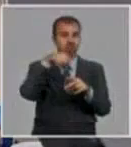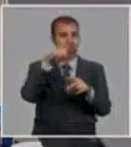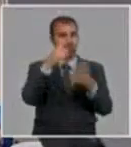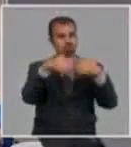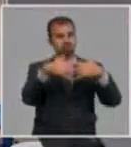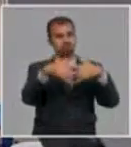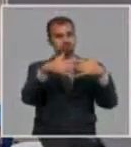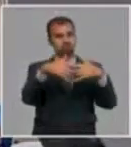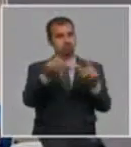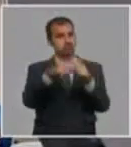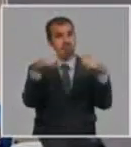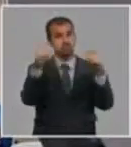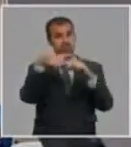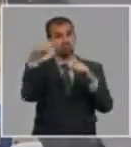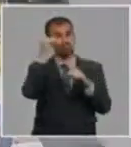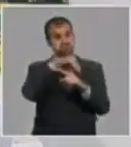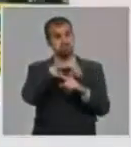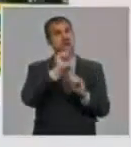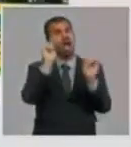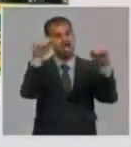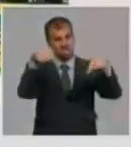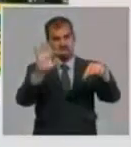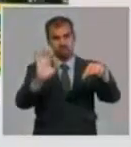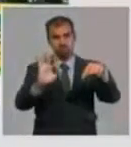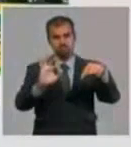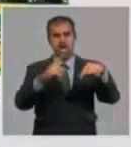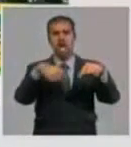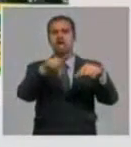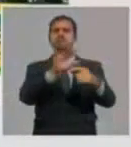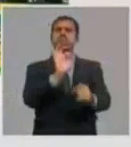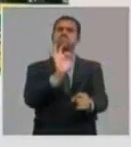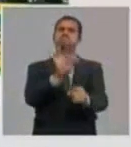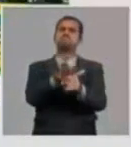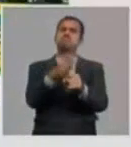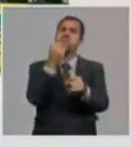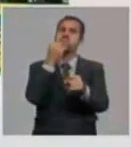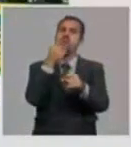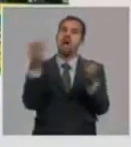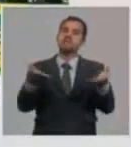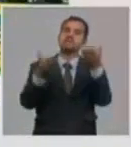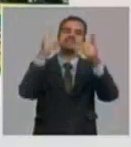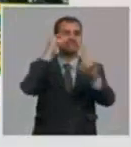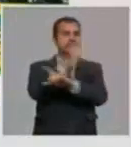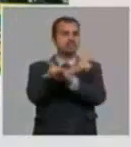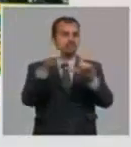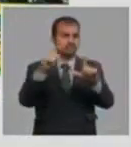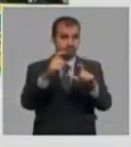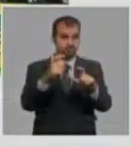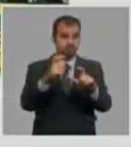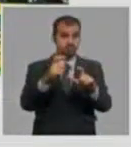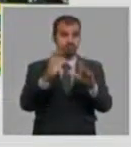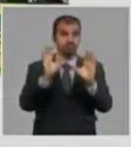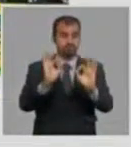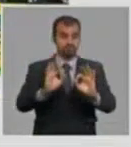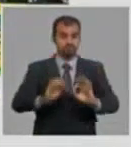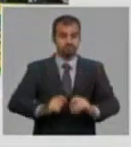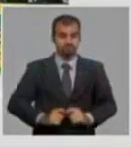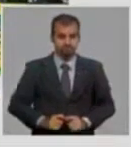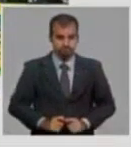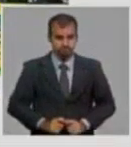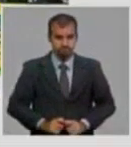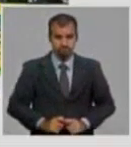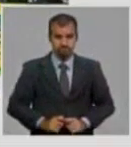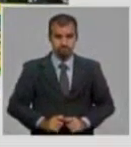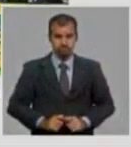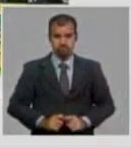versatilidad tecnológica, concebido desde sus inicios como un complemento para el desarrollo científico de la biotecnología cubana.